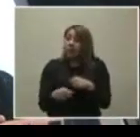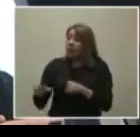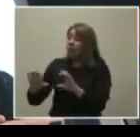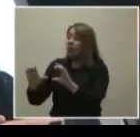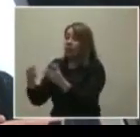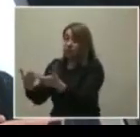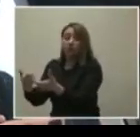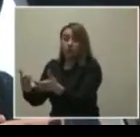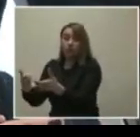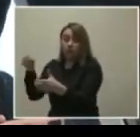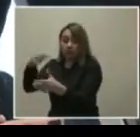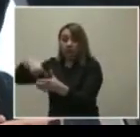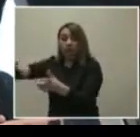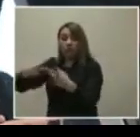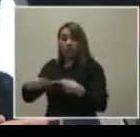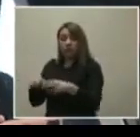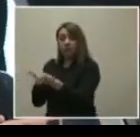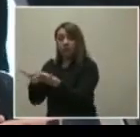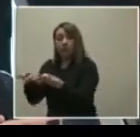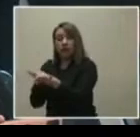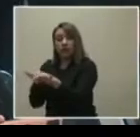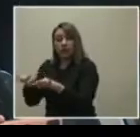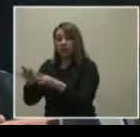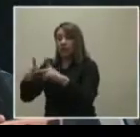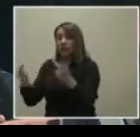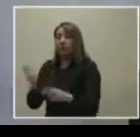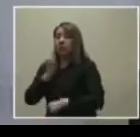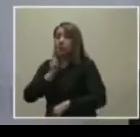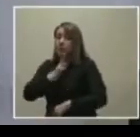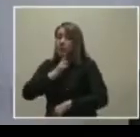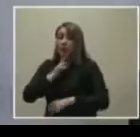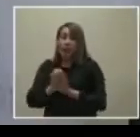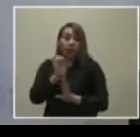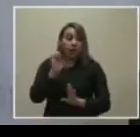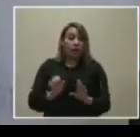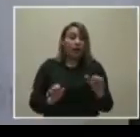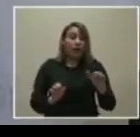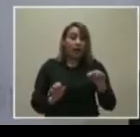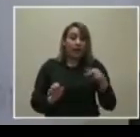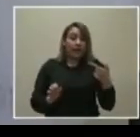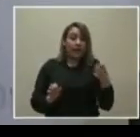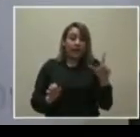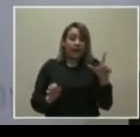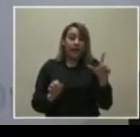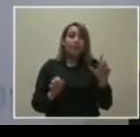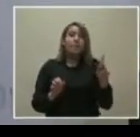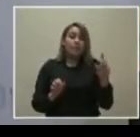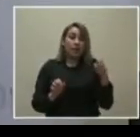de la persona detenida de nombre Ángel Peña? Bueno, el tema de Ángel Peña, que lo